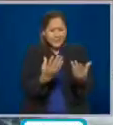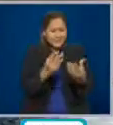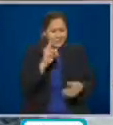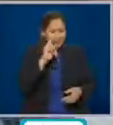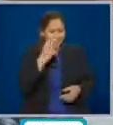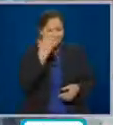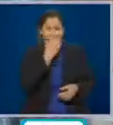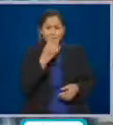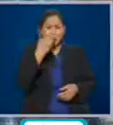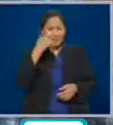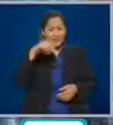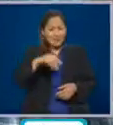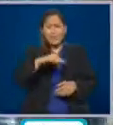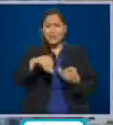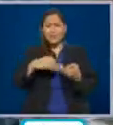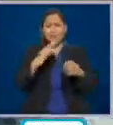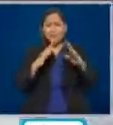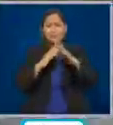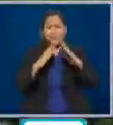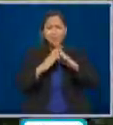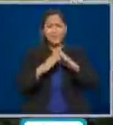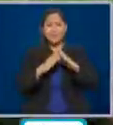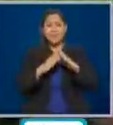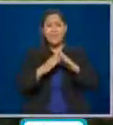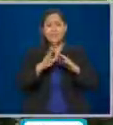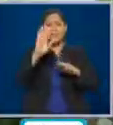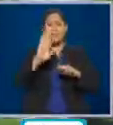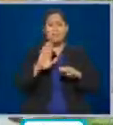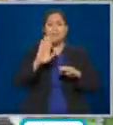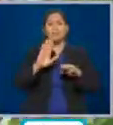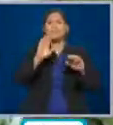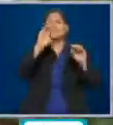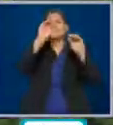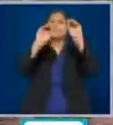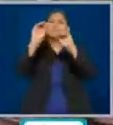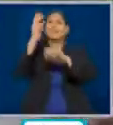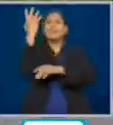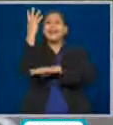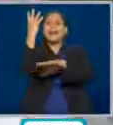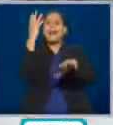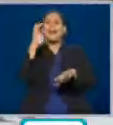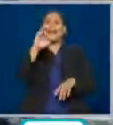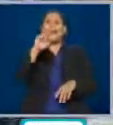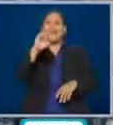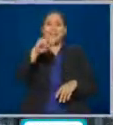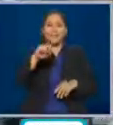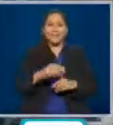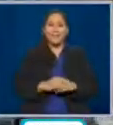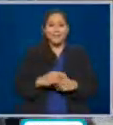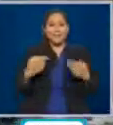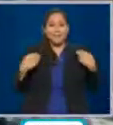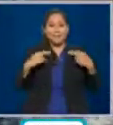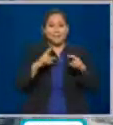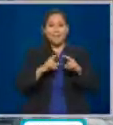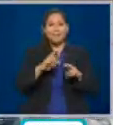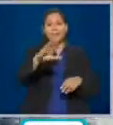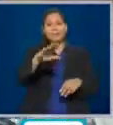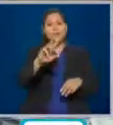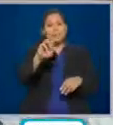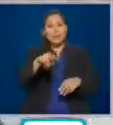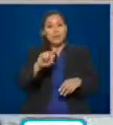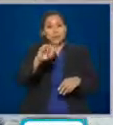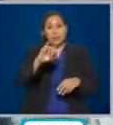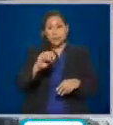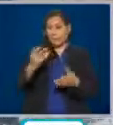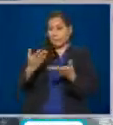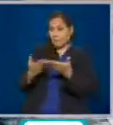bellas flores. Aquí todas las casas parece que es un Edén. Claro. Oiga, claro. este maestro, por cierto, tío Alberto, le voy a